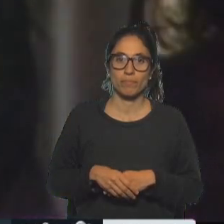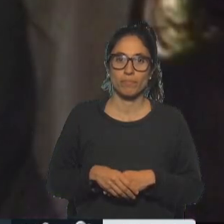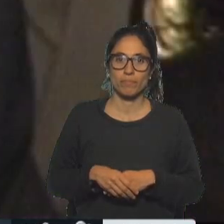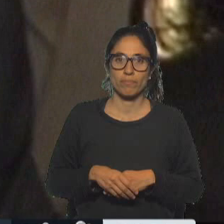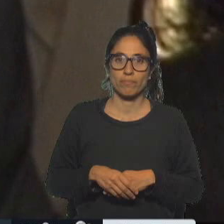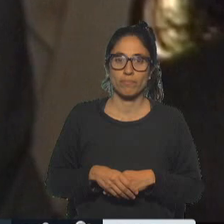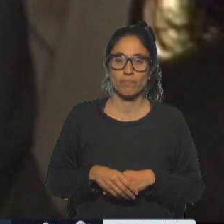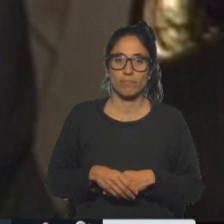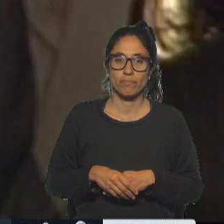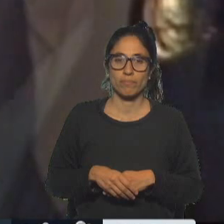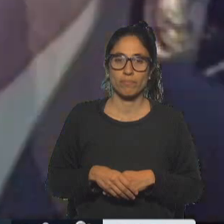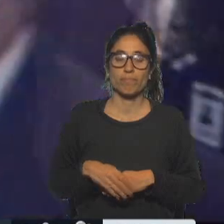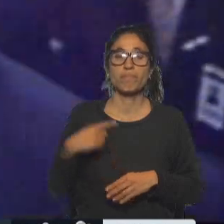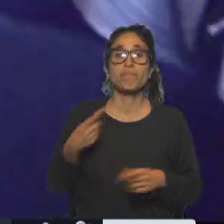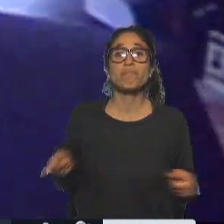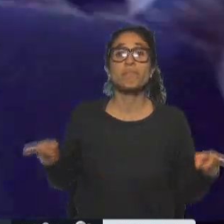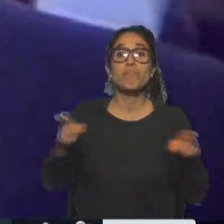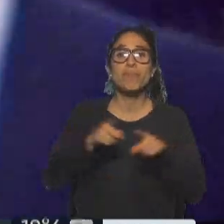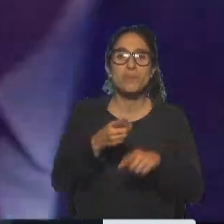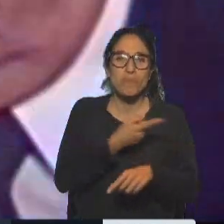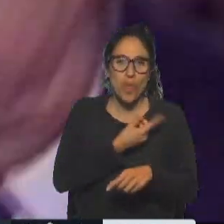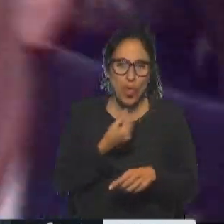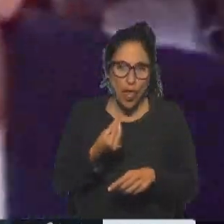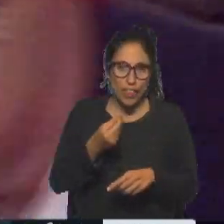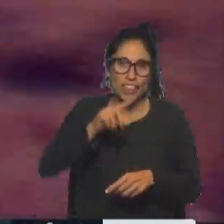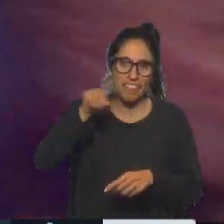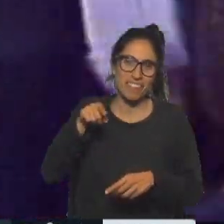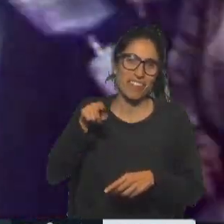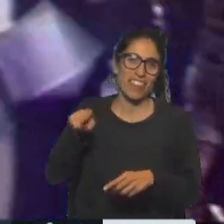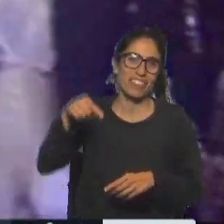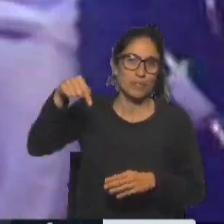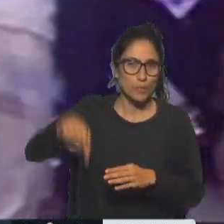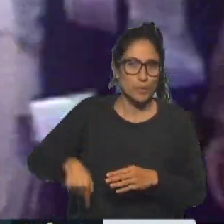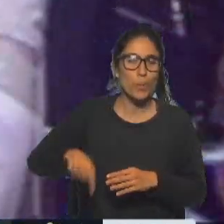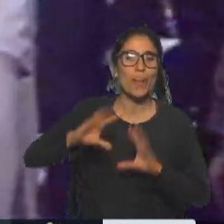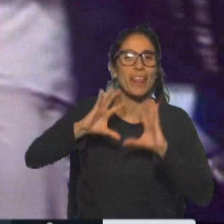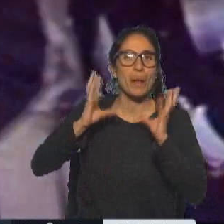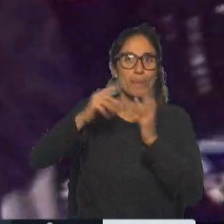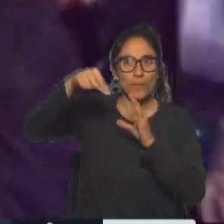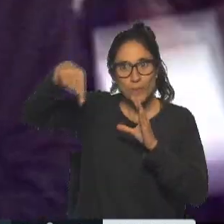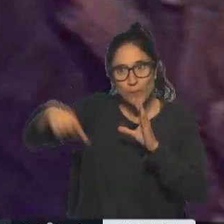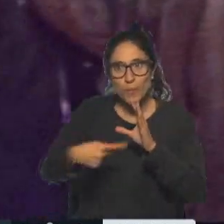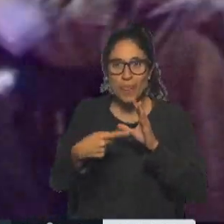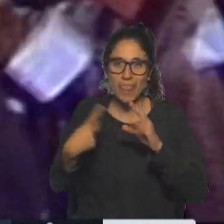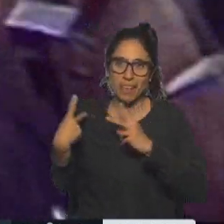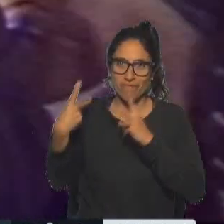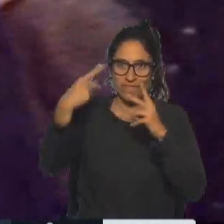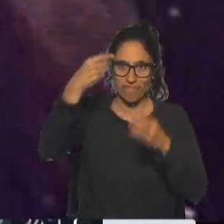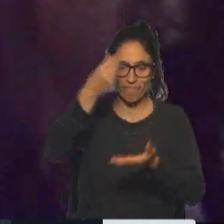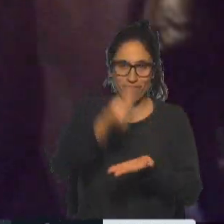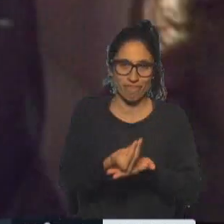Venimos desde el sur del mundo y queremos fijar junto a ustedes, los argentinos, prioridades